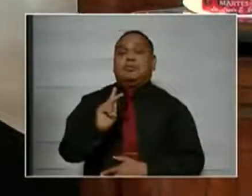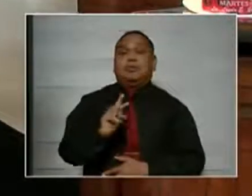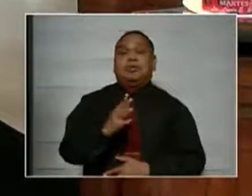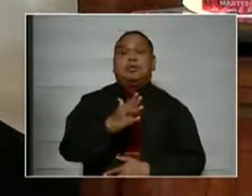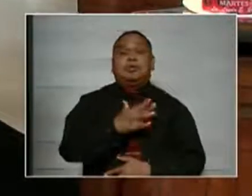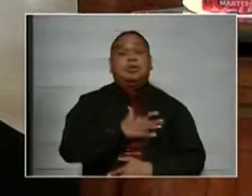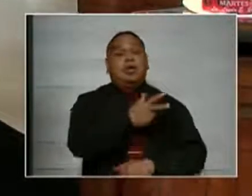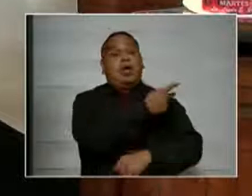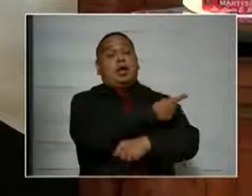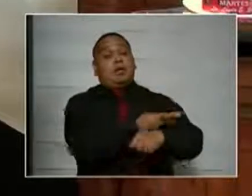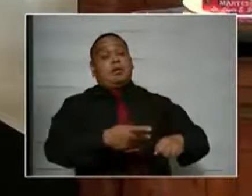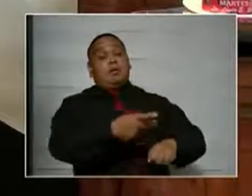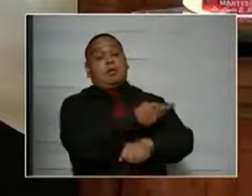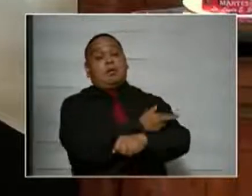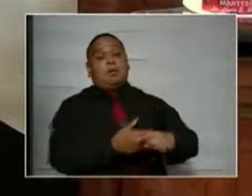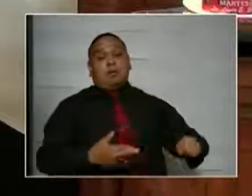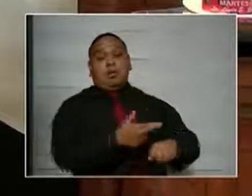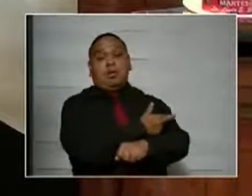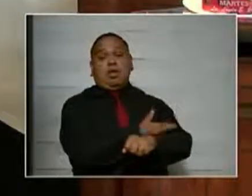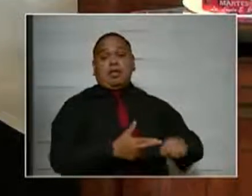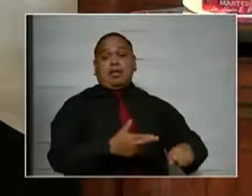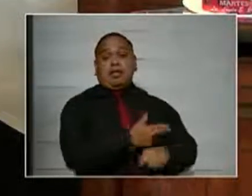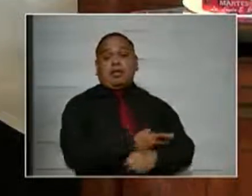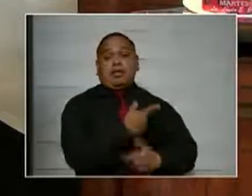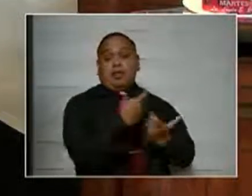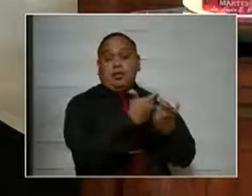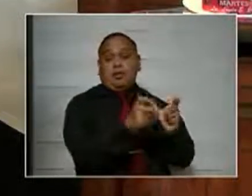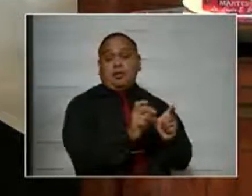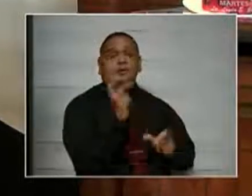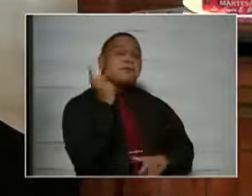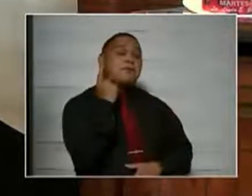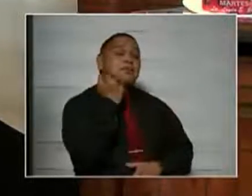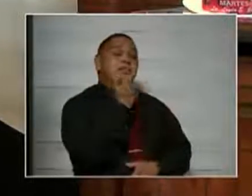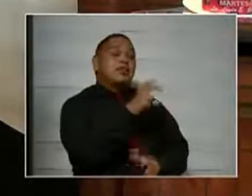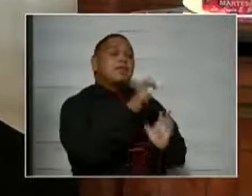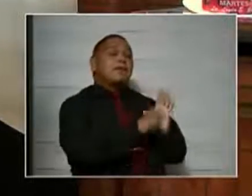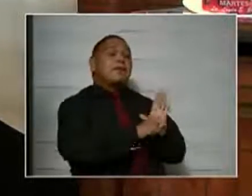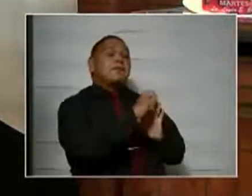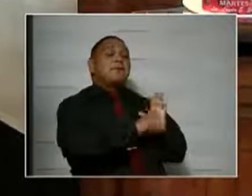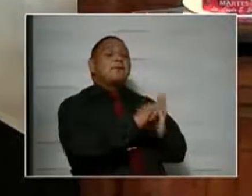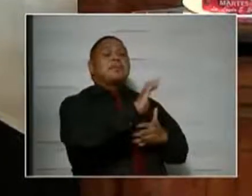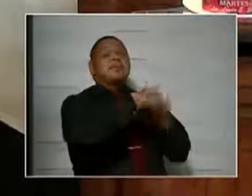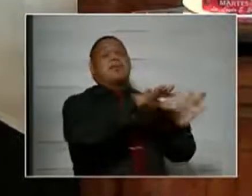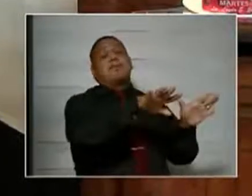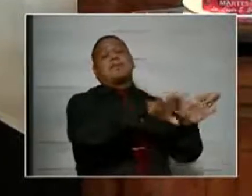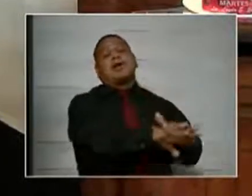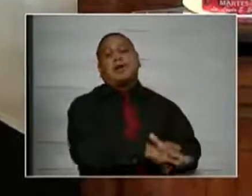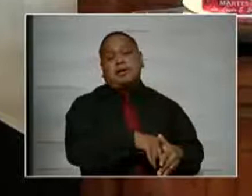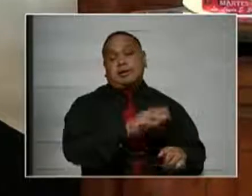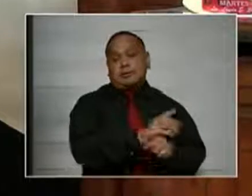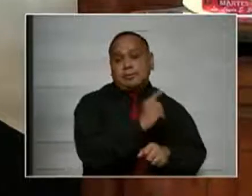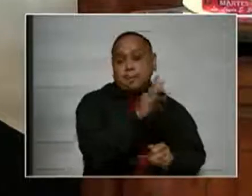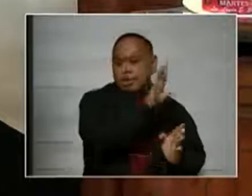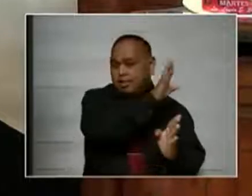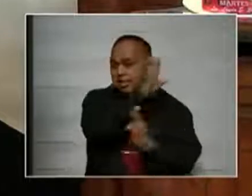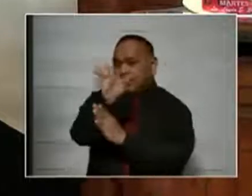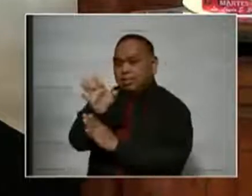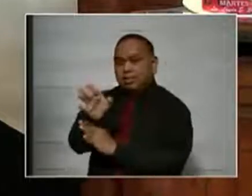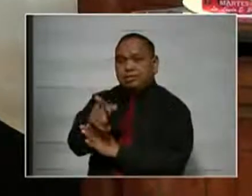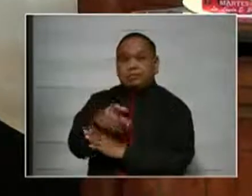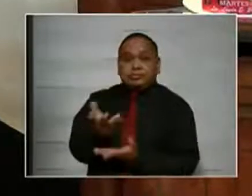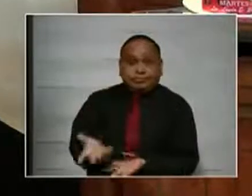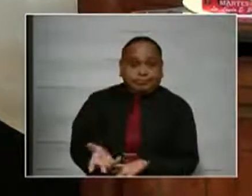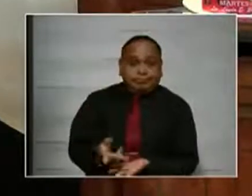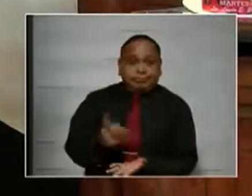arregló todo lo que tenía su partido político para que lo pudiera cambiar de una manera indebida y él en lugar de que fuera